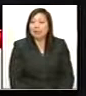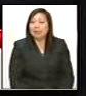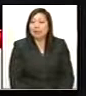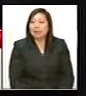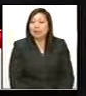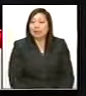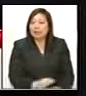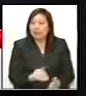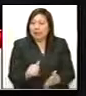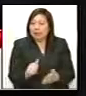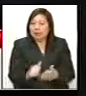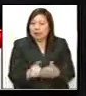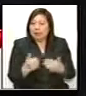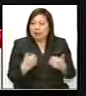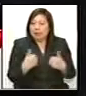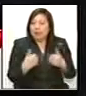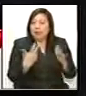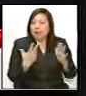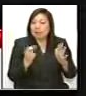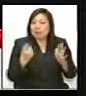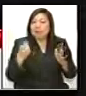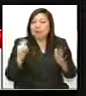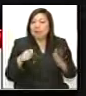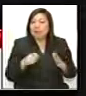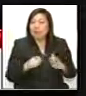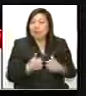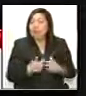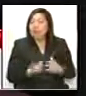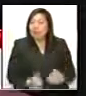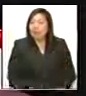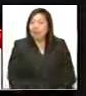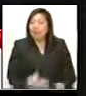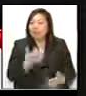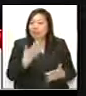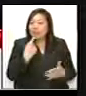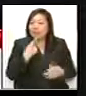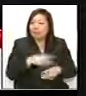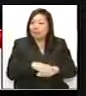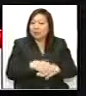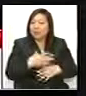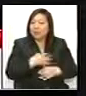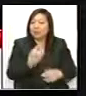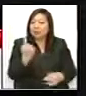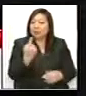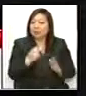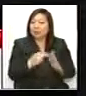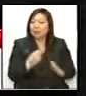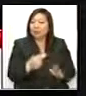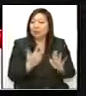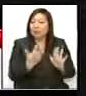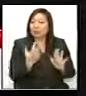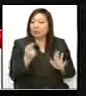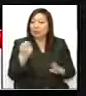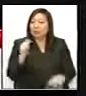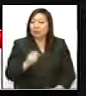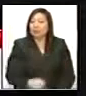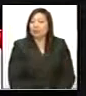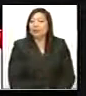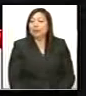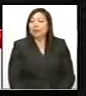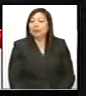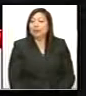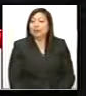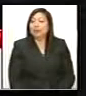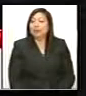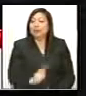y todo lo que corresponde, el 80% de lo que corresponde a tuberculosis lo vemos en los establecimientos de salud del primer nivel, el 80%.